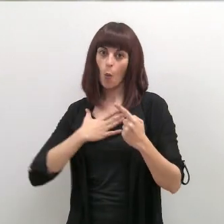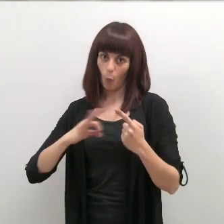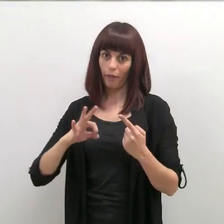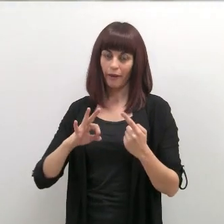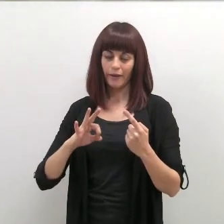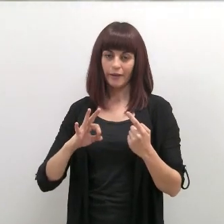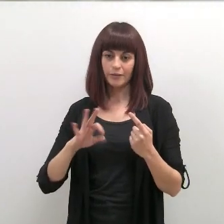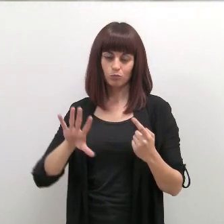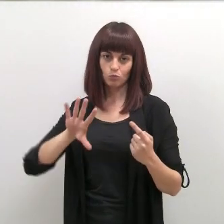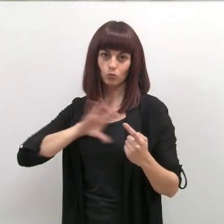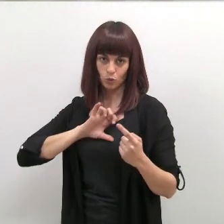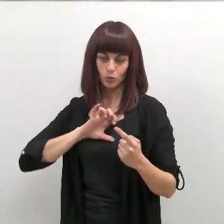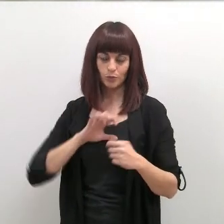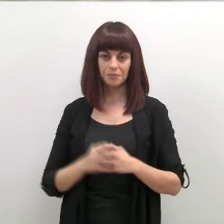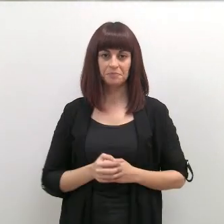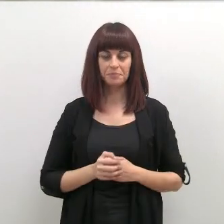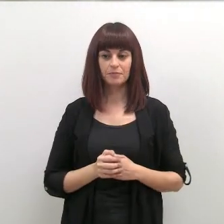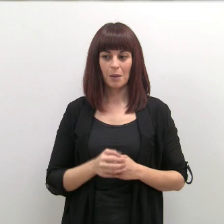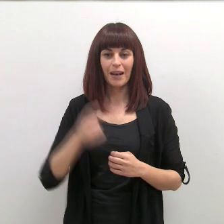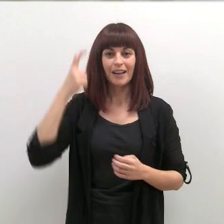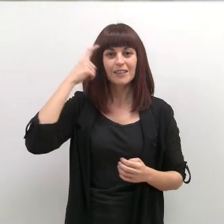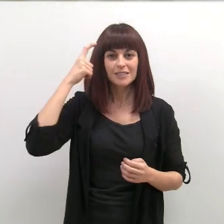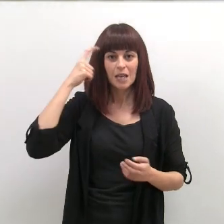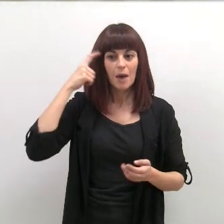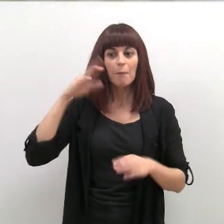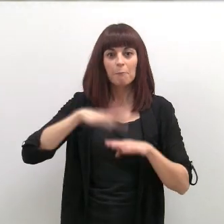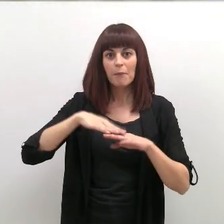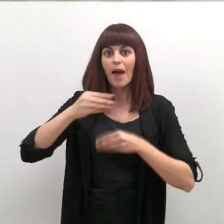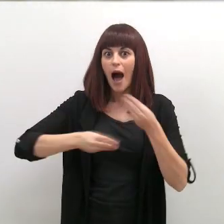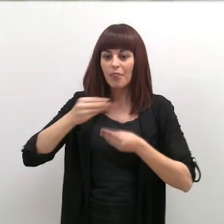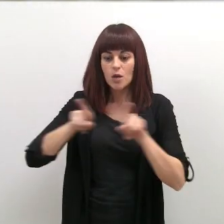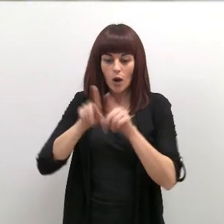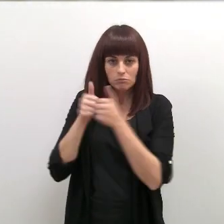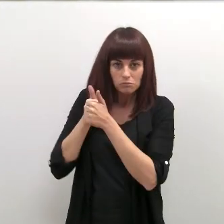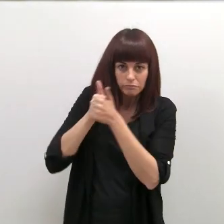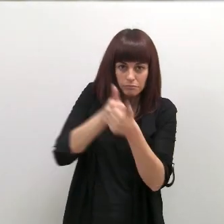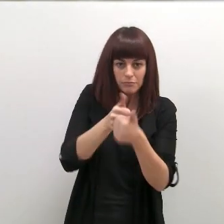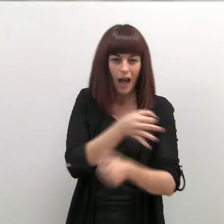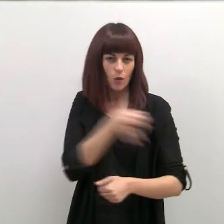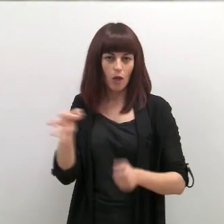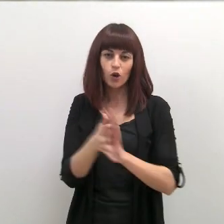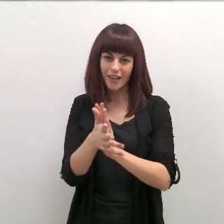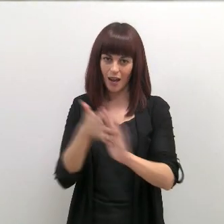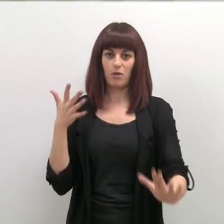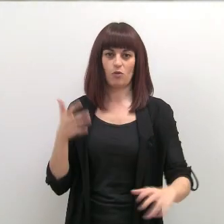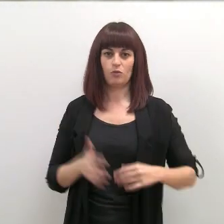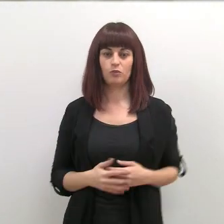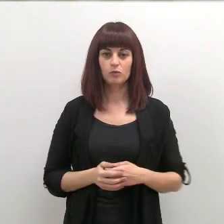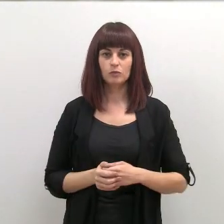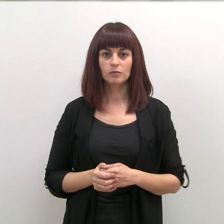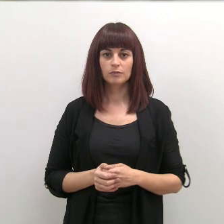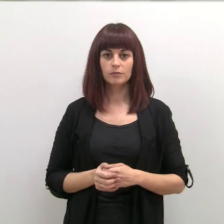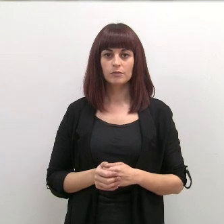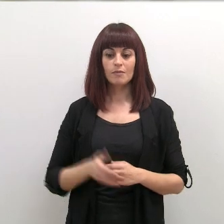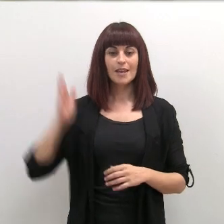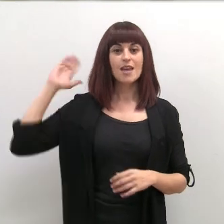caso y para que se sepa, para poder hacer el rastreo adecuado rápidamente. La tasa de